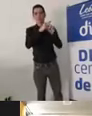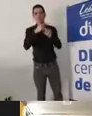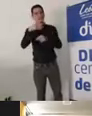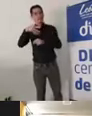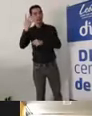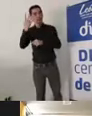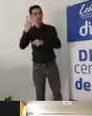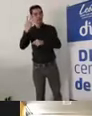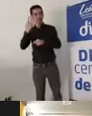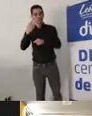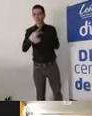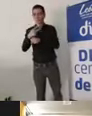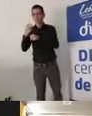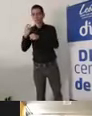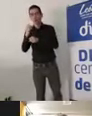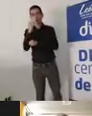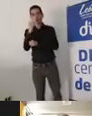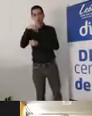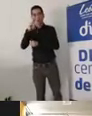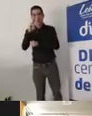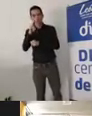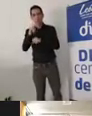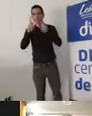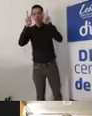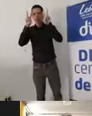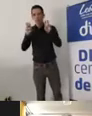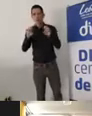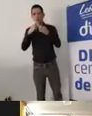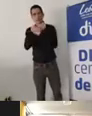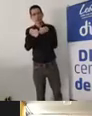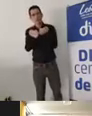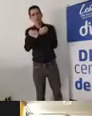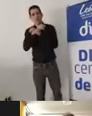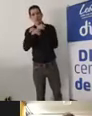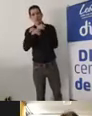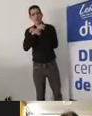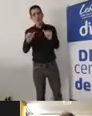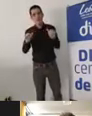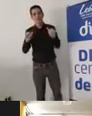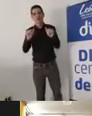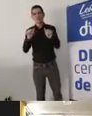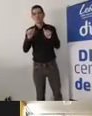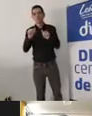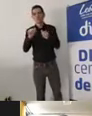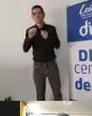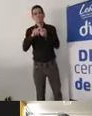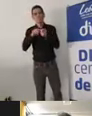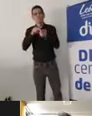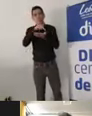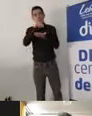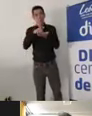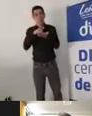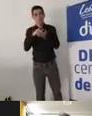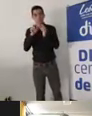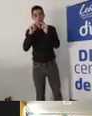Naciones Unidas, de temas de educación, de temas de construcción de paz, en espacios de la Unión Europea, de la OEA, porque sin duda alguna es